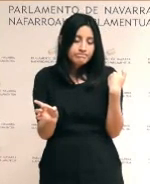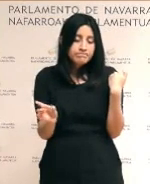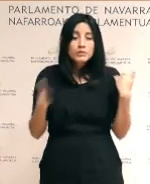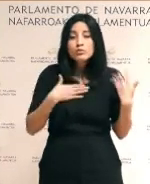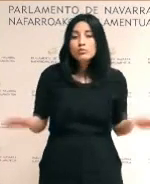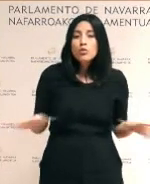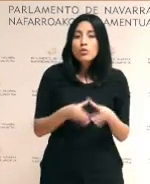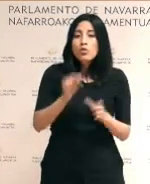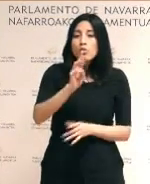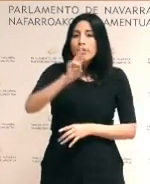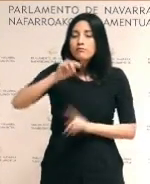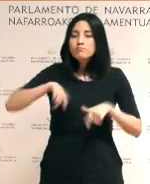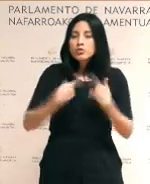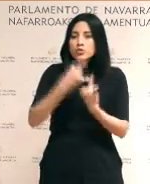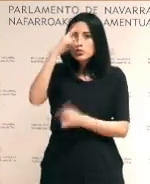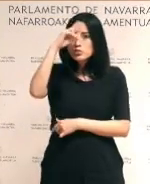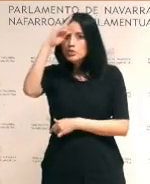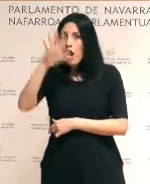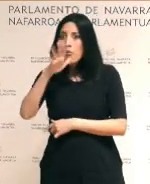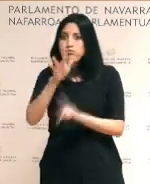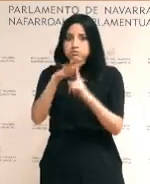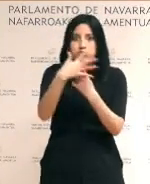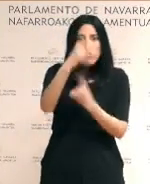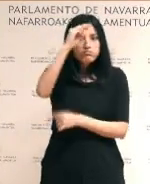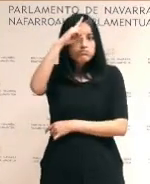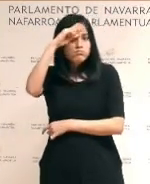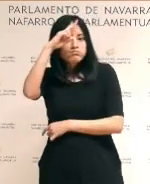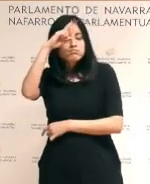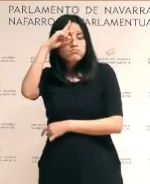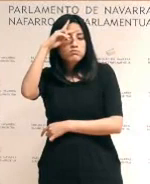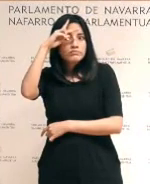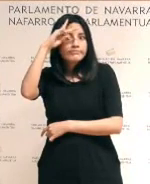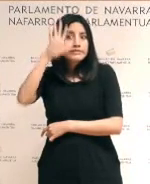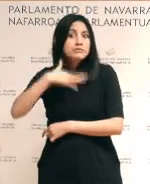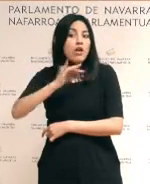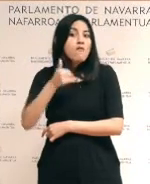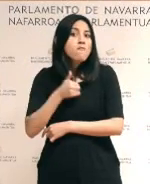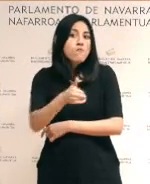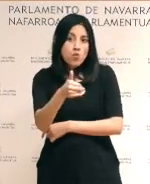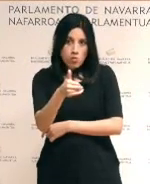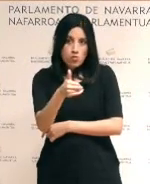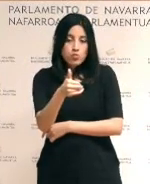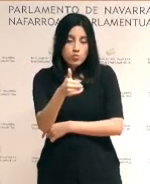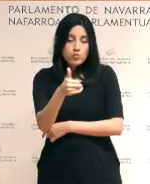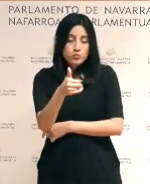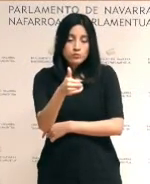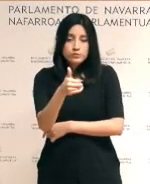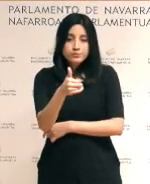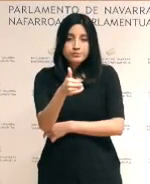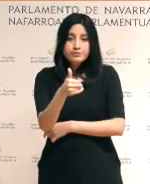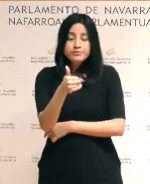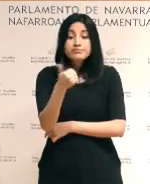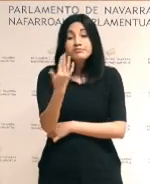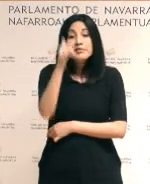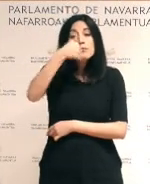estamos tremendamente preocupados con lo que está pasando y con lo que todavía puede estar por venir. Después de su retiro de 5 días,